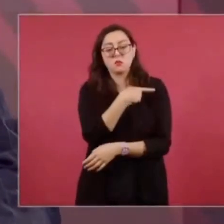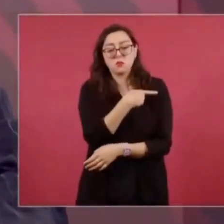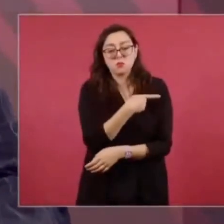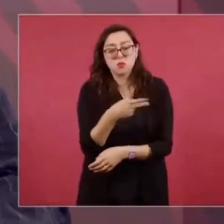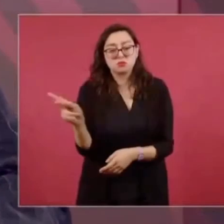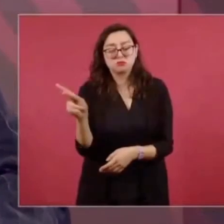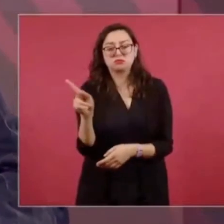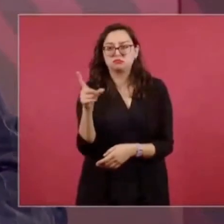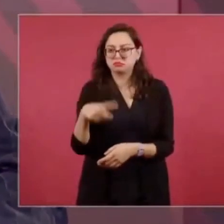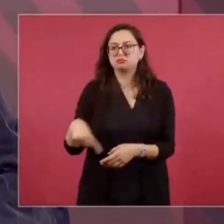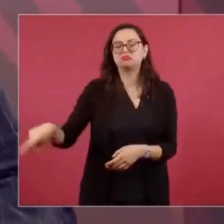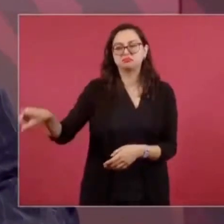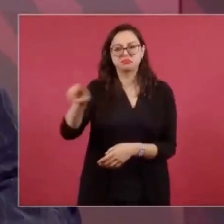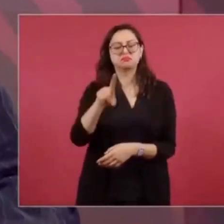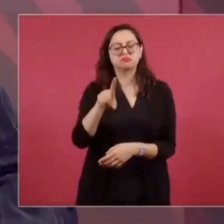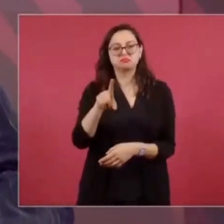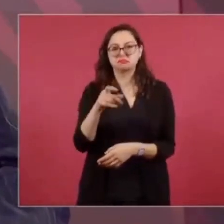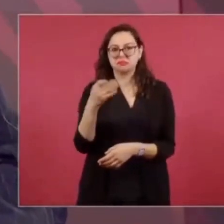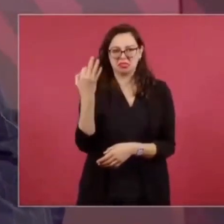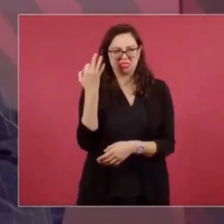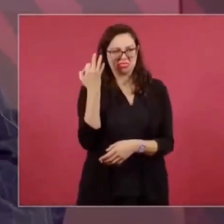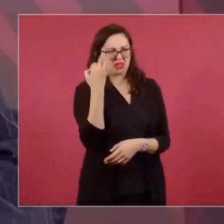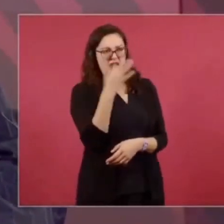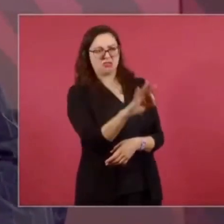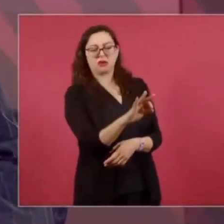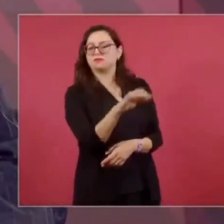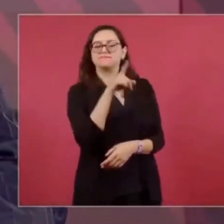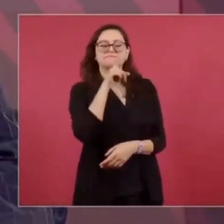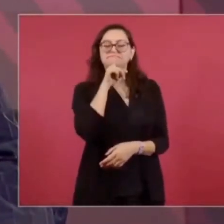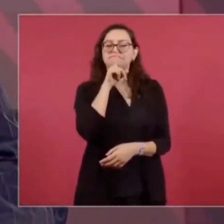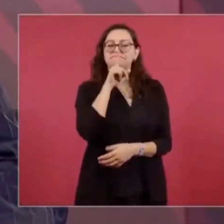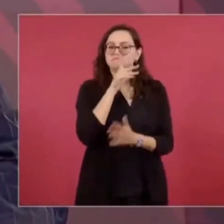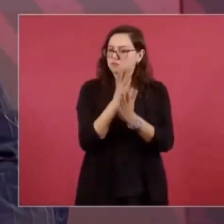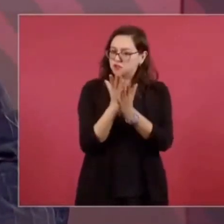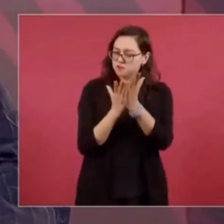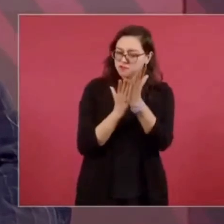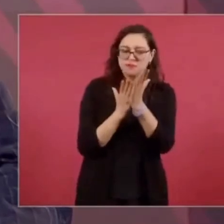son muy leales, no traicionan.